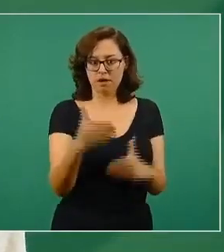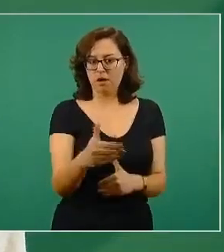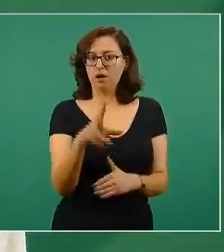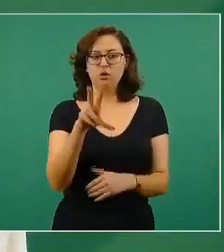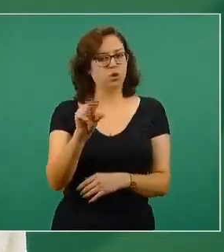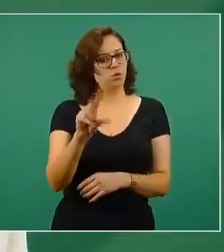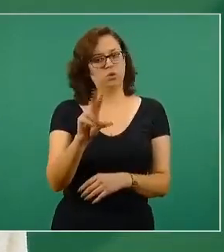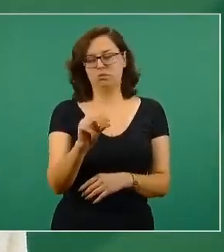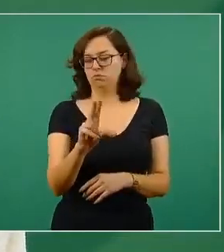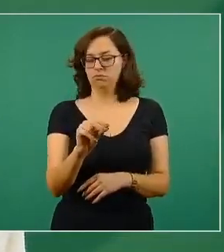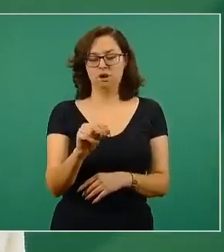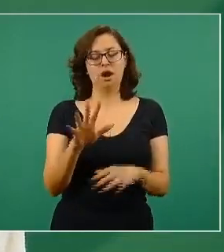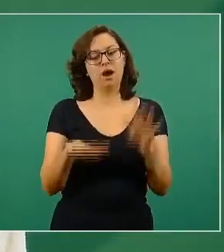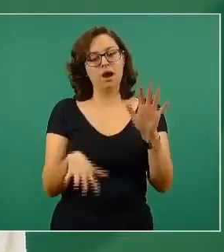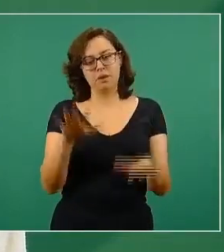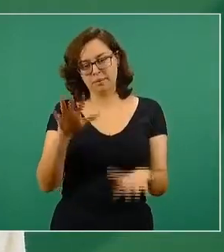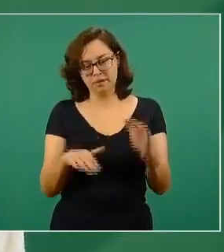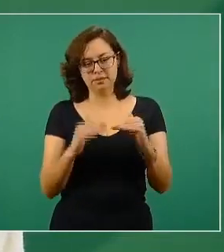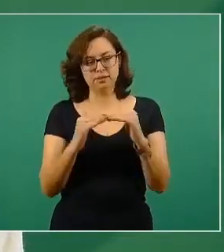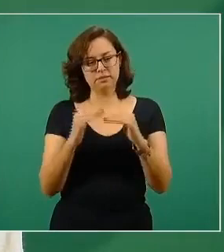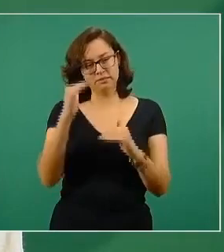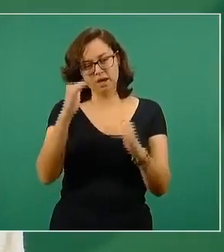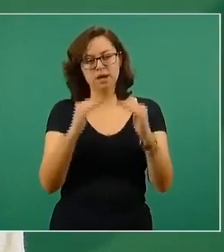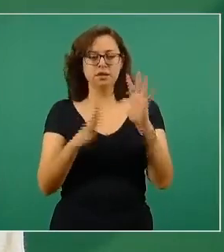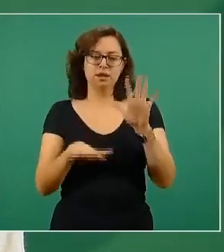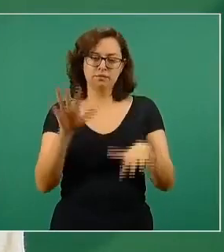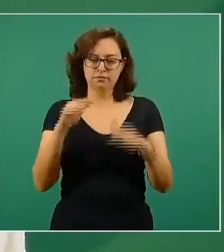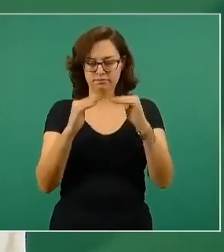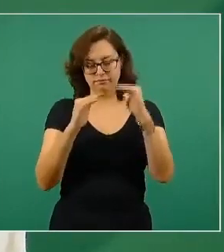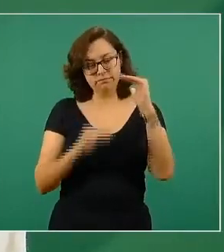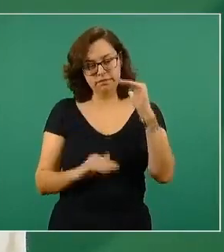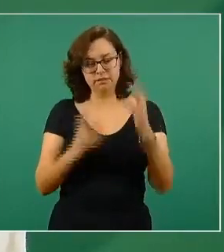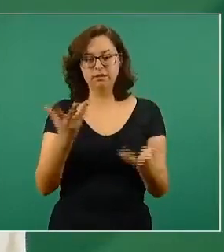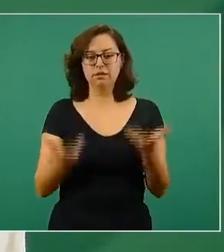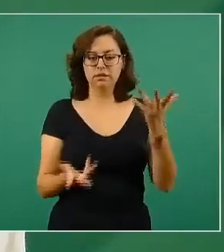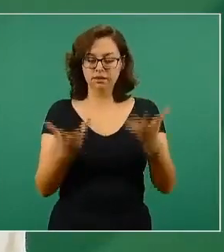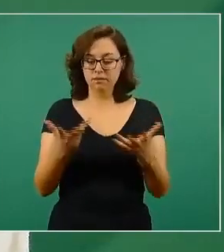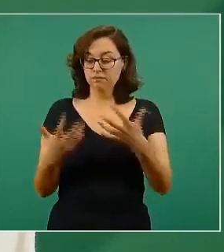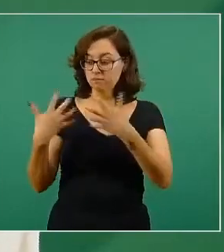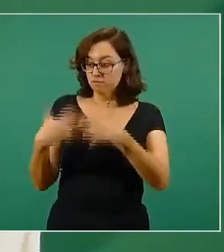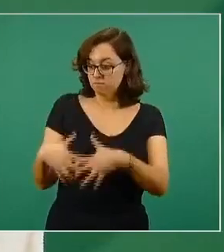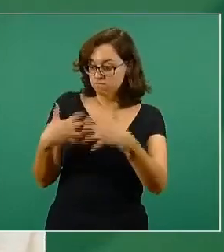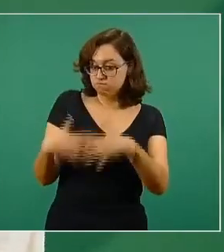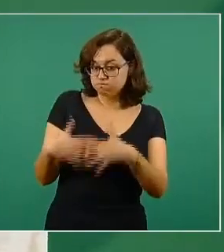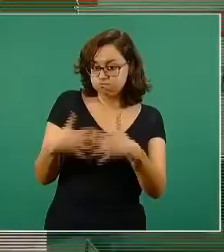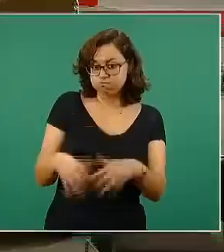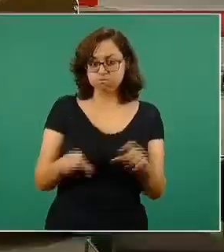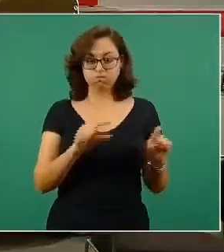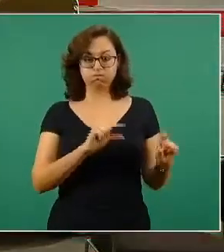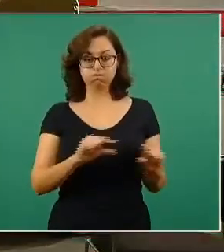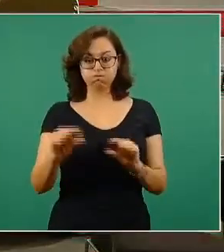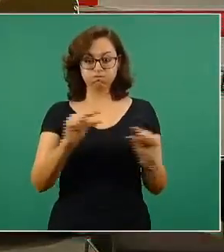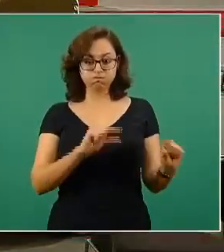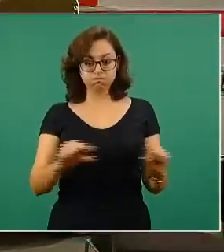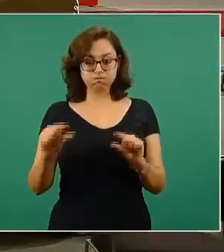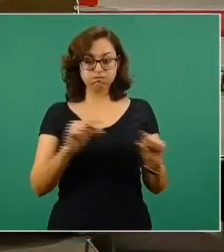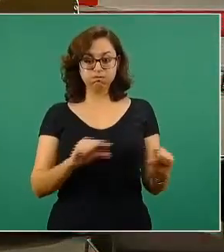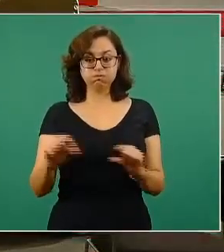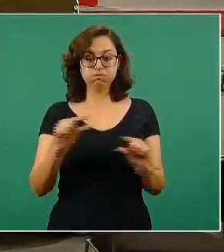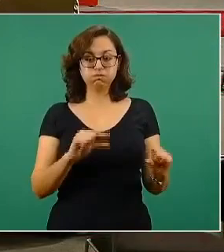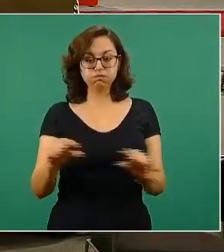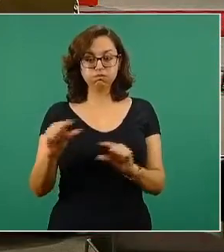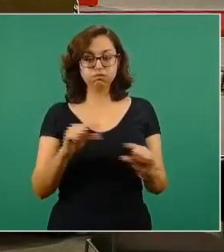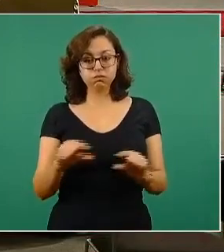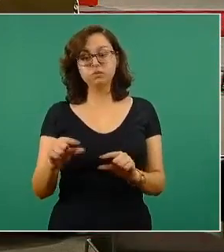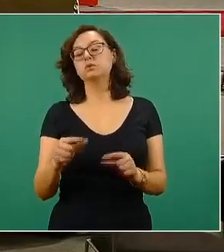es así. El proceso de producción implica la generación de